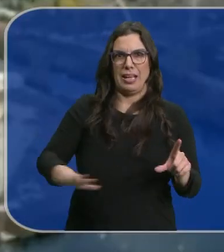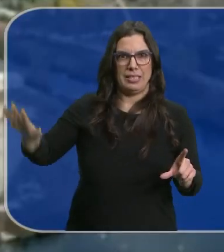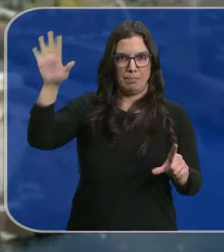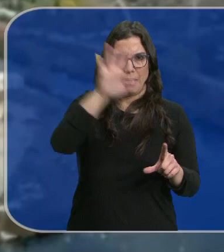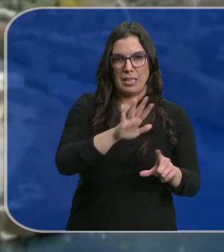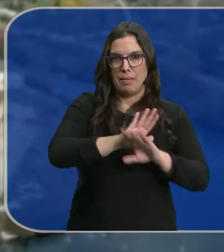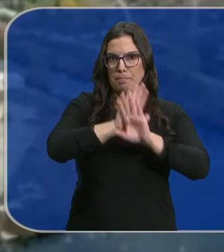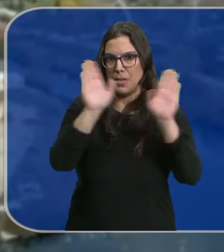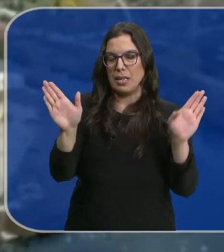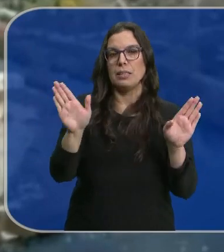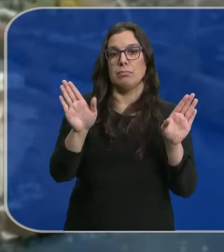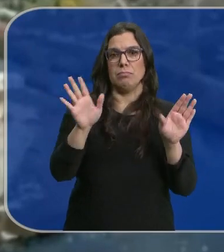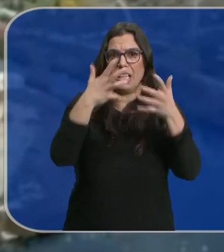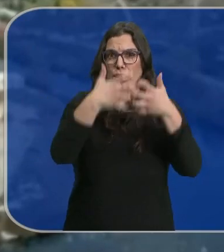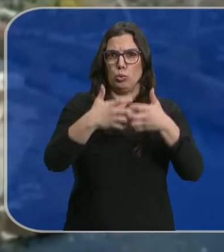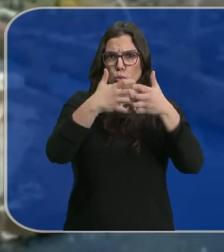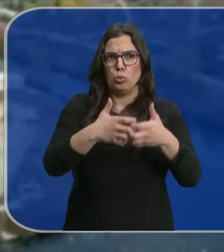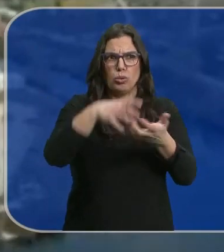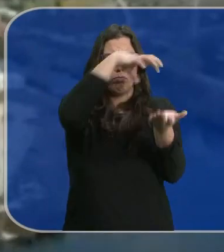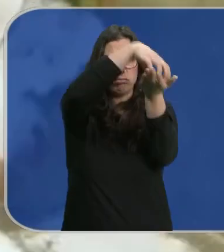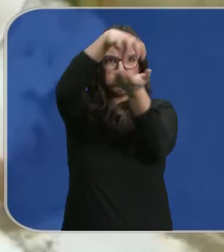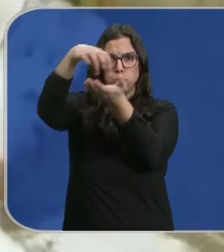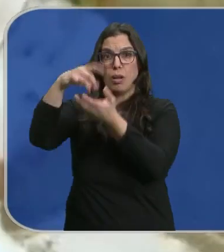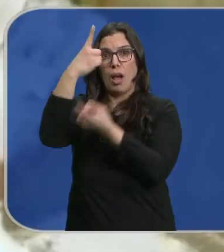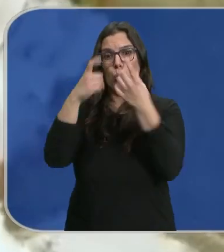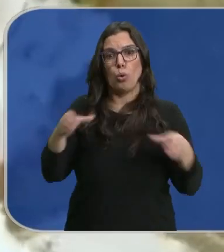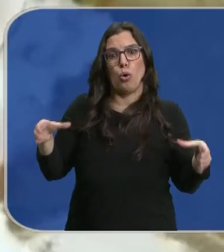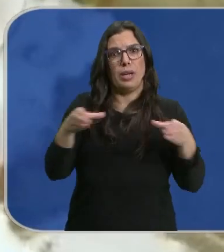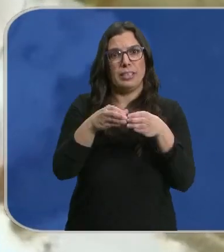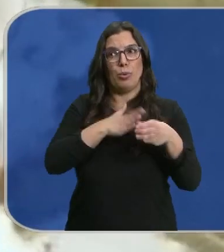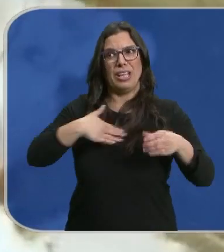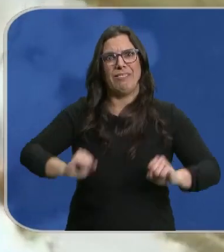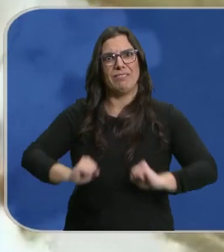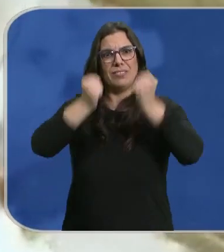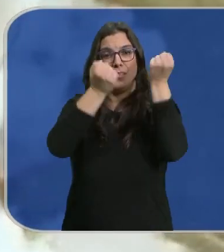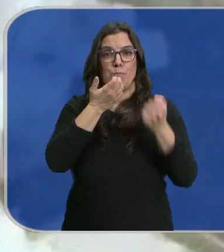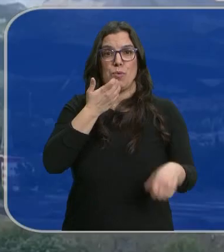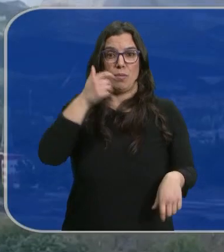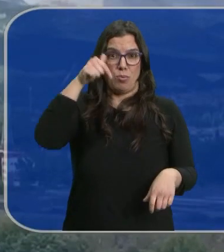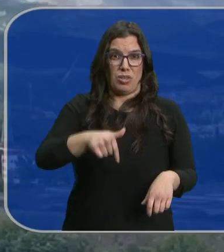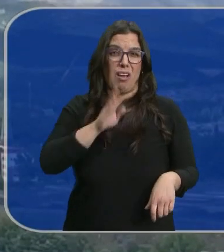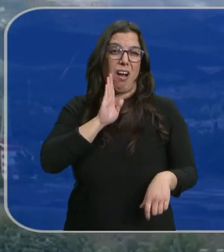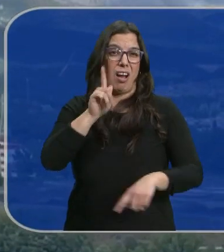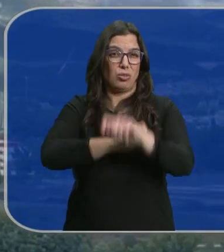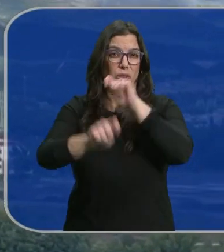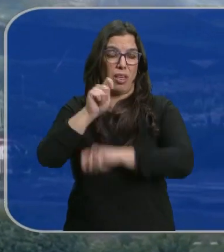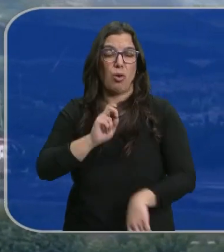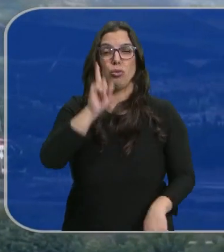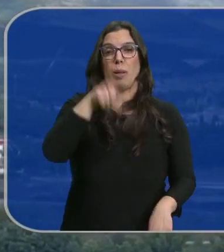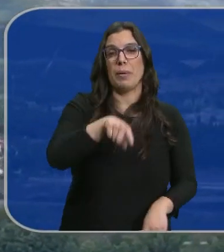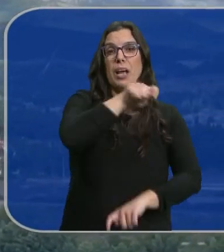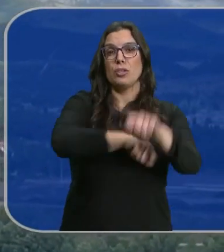territorio nacional, instalaciones industriales que algunos colectivos se han empeñado en salvar, como es el caso de Hispania Nostra o de